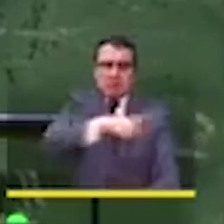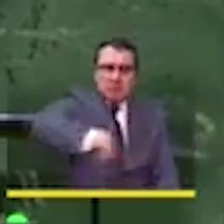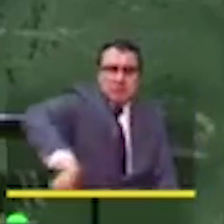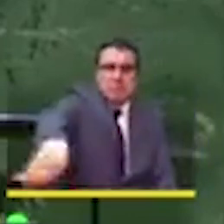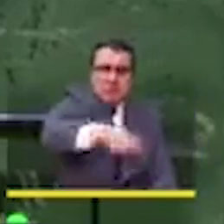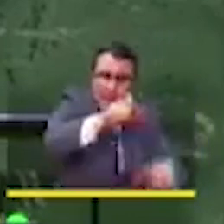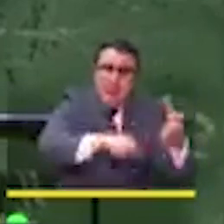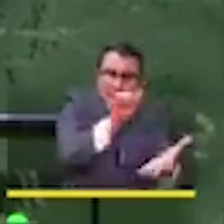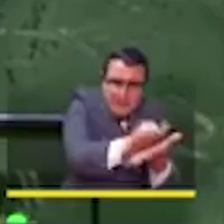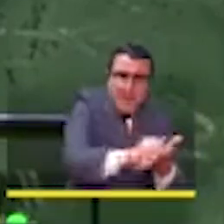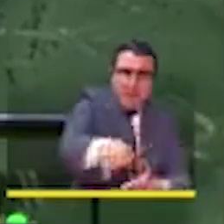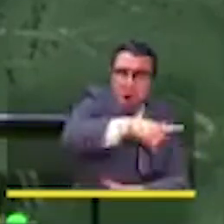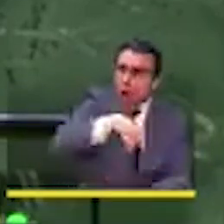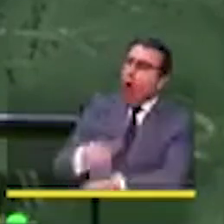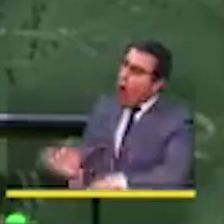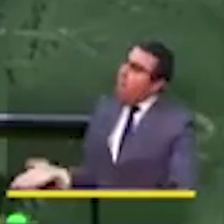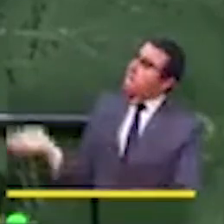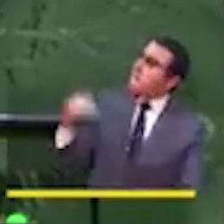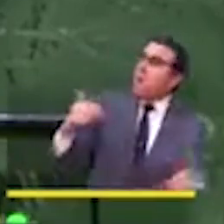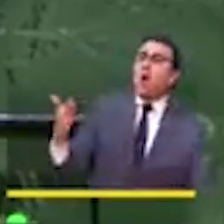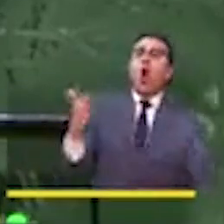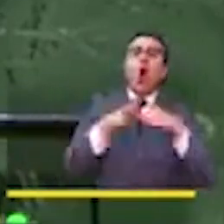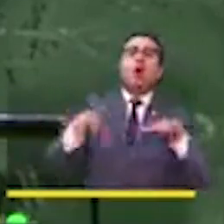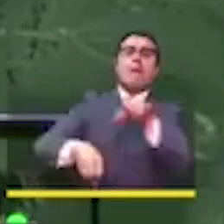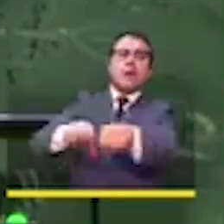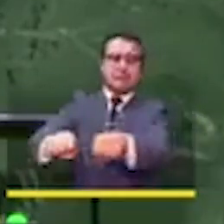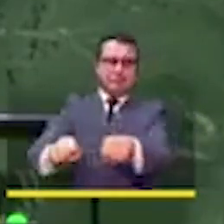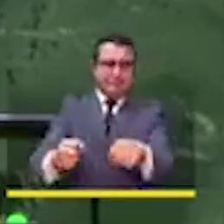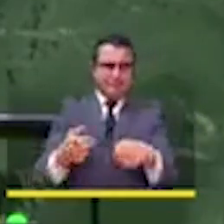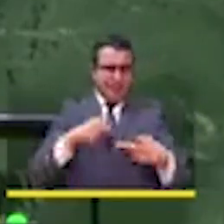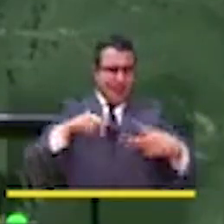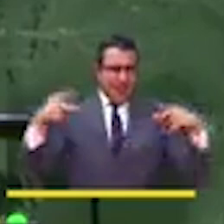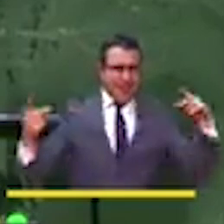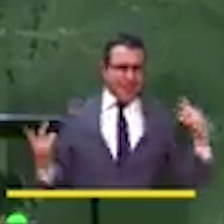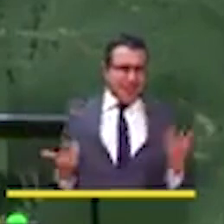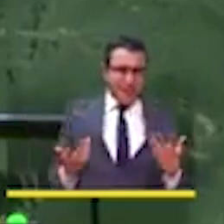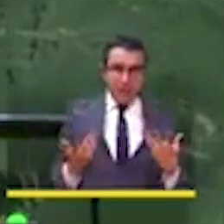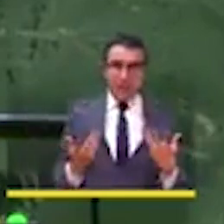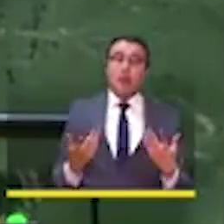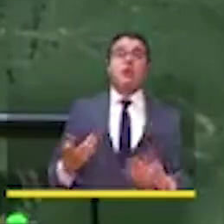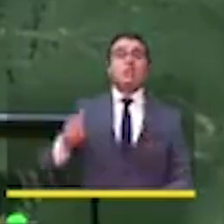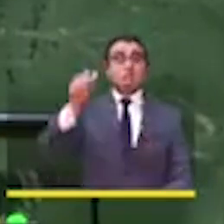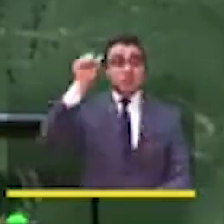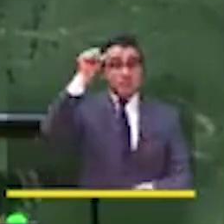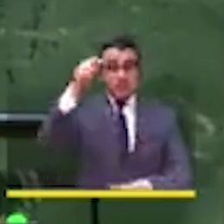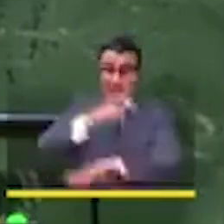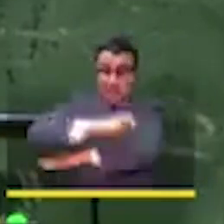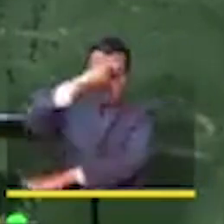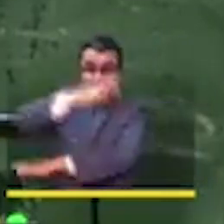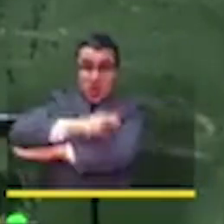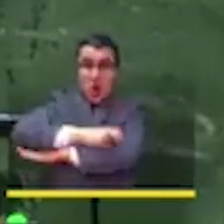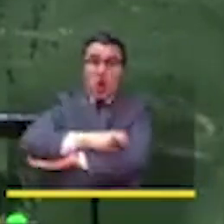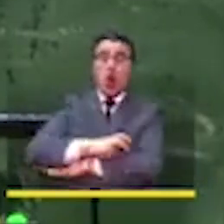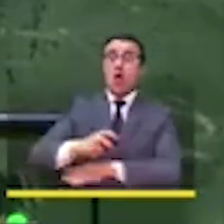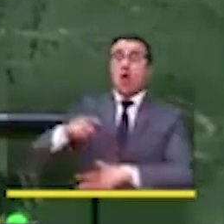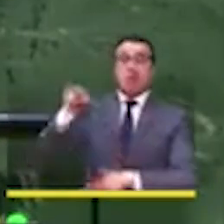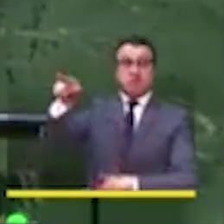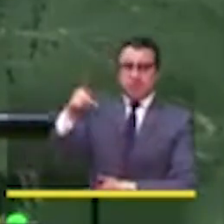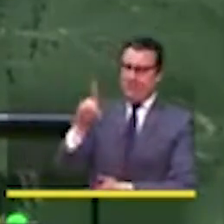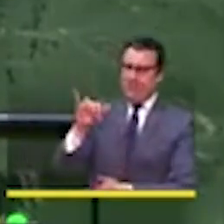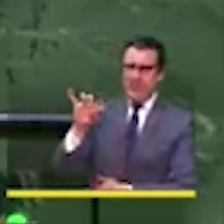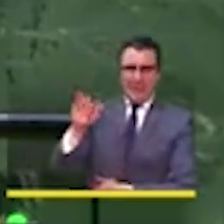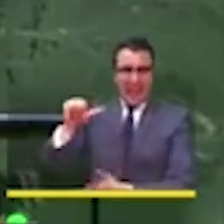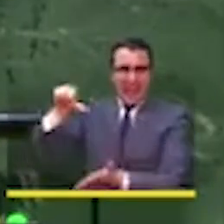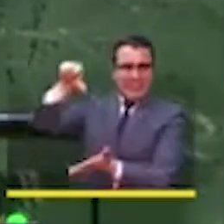que hoy hablan de luchar contra invasiones. Se olvidaron que por petróleo invadieron a Irak, a